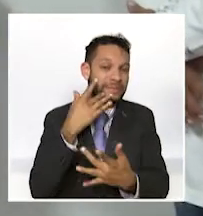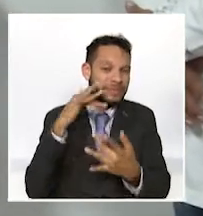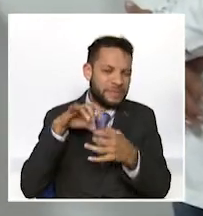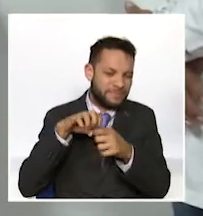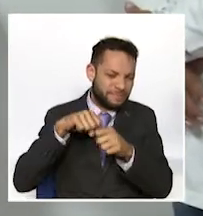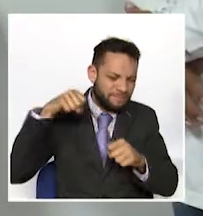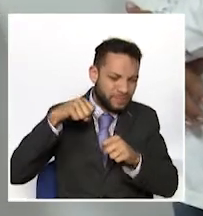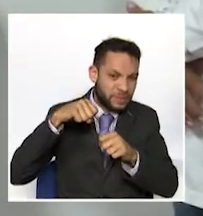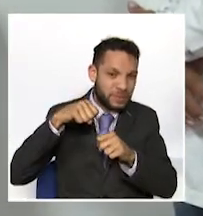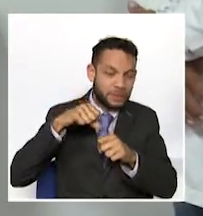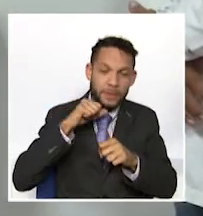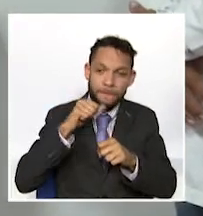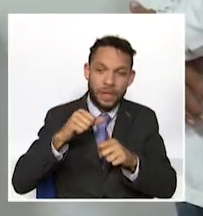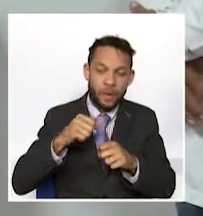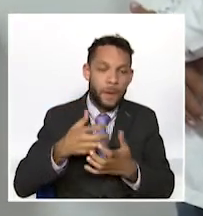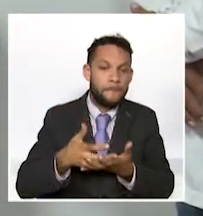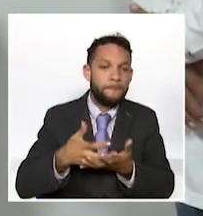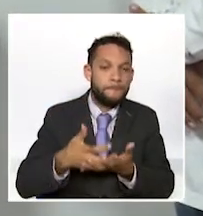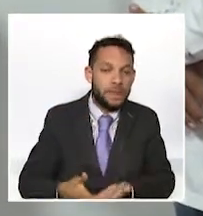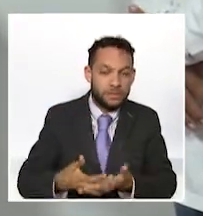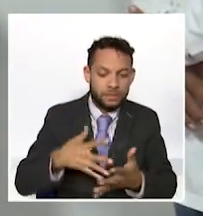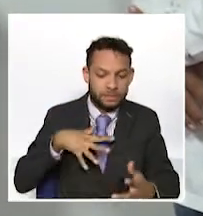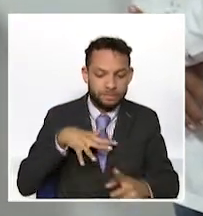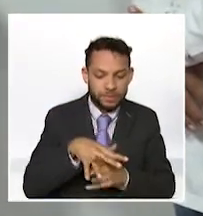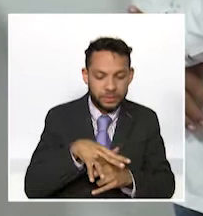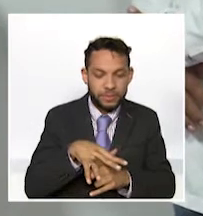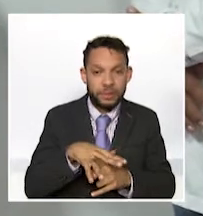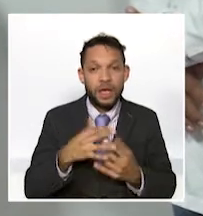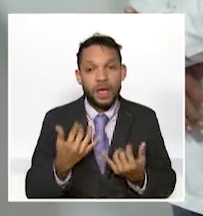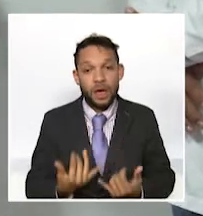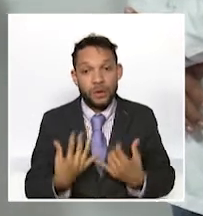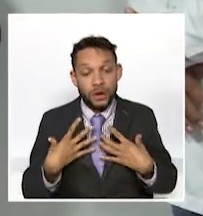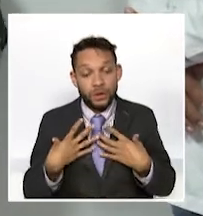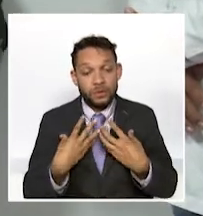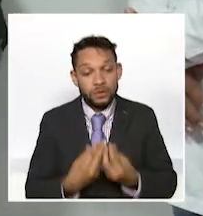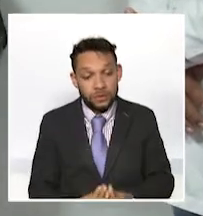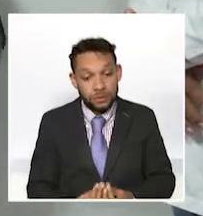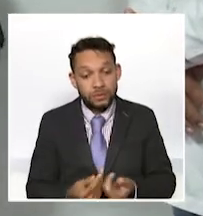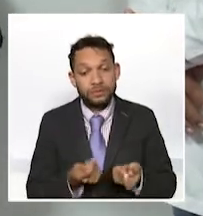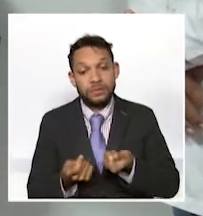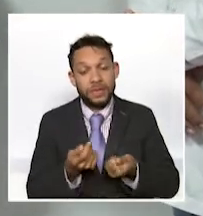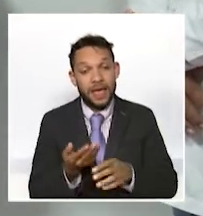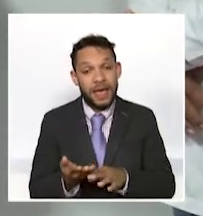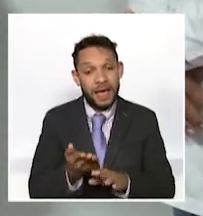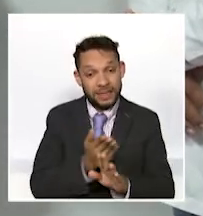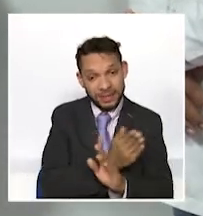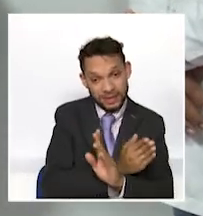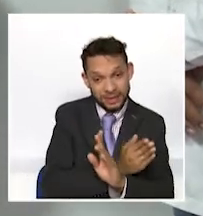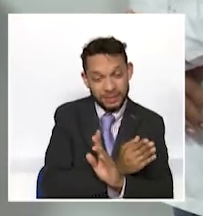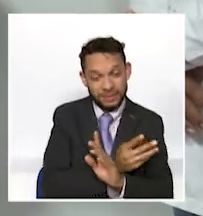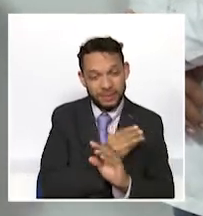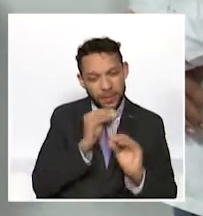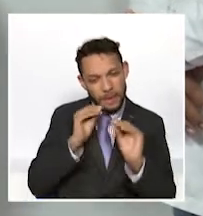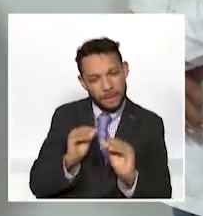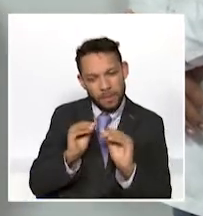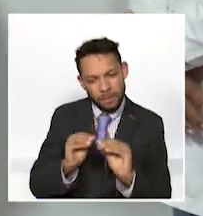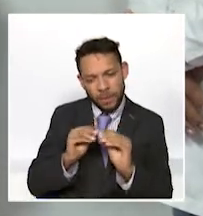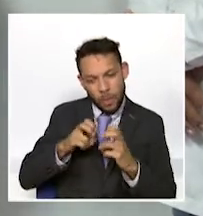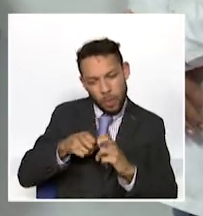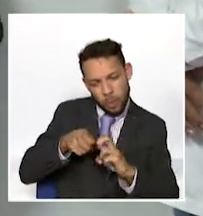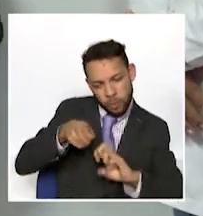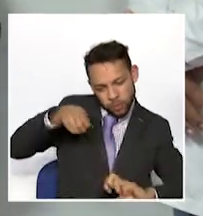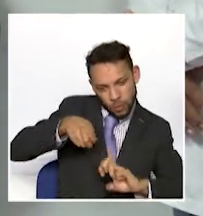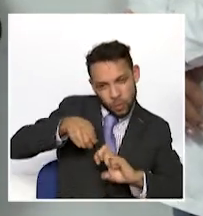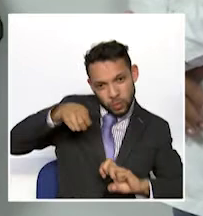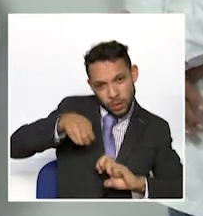tensionar también los trapezoides, ¿sí? Ahora, nosotros tenemos aquí atrás unos músculos que ya no